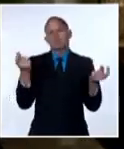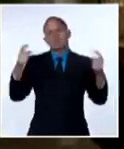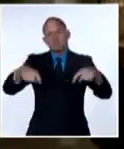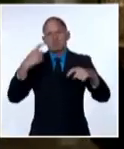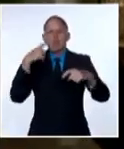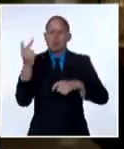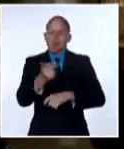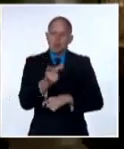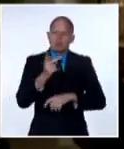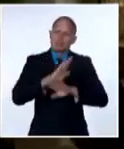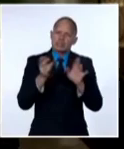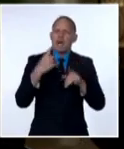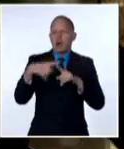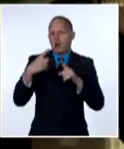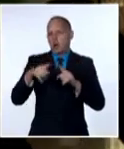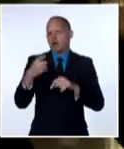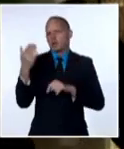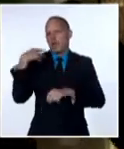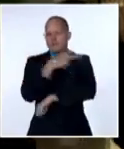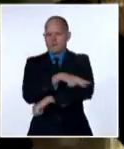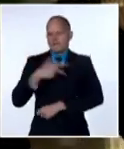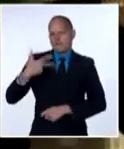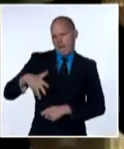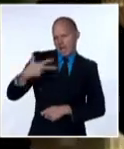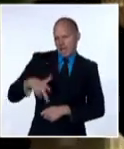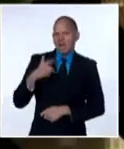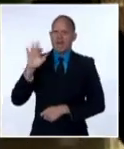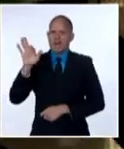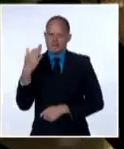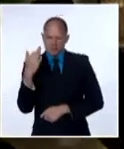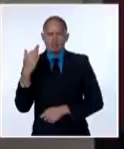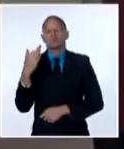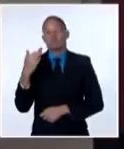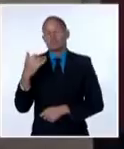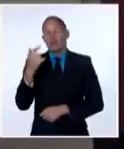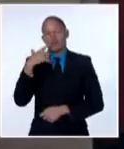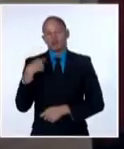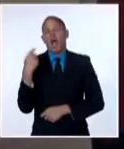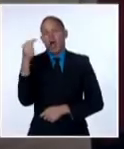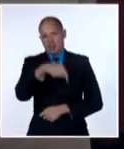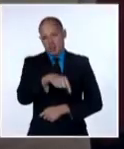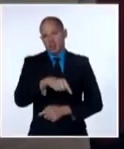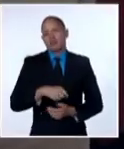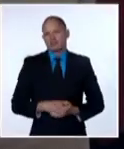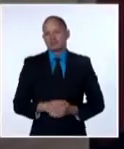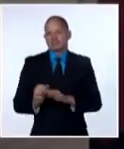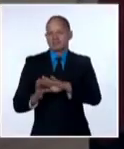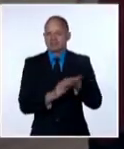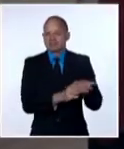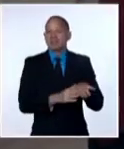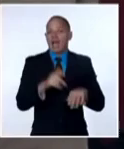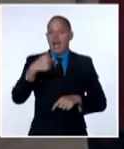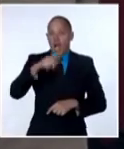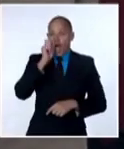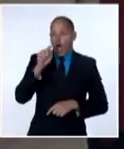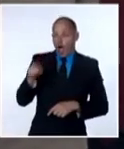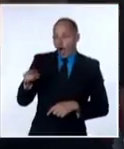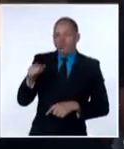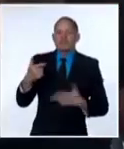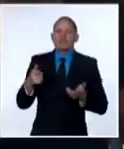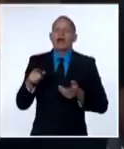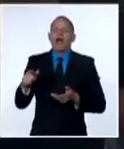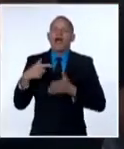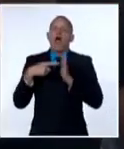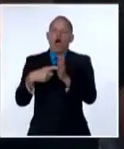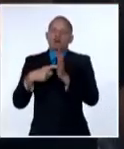en Buenos Aires, en París, pero es muy importante que haya visitas recíprocas. Con esta visita del consejero de política exterior de Lula,